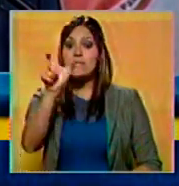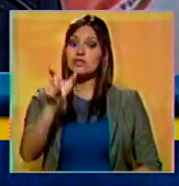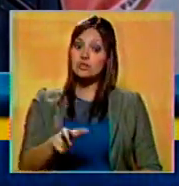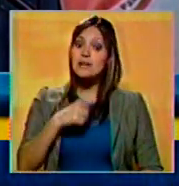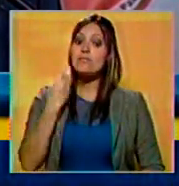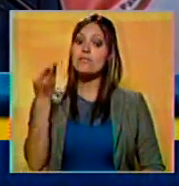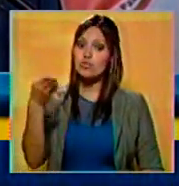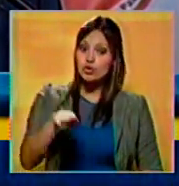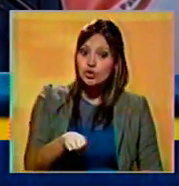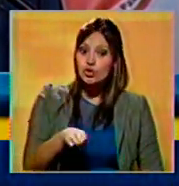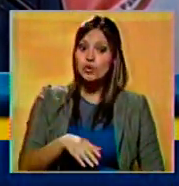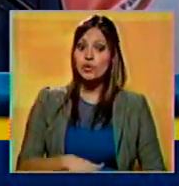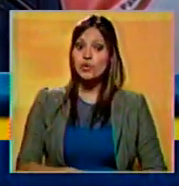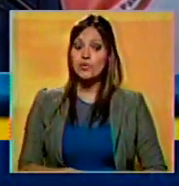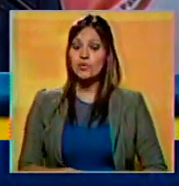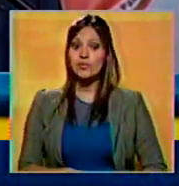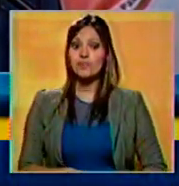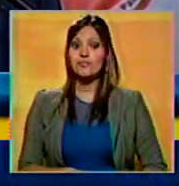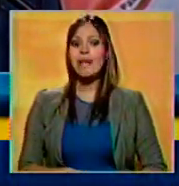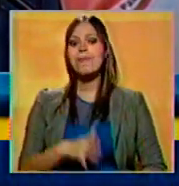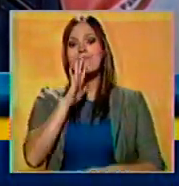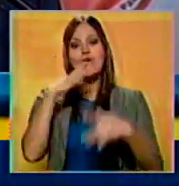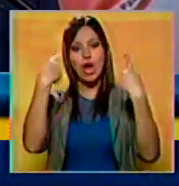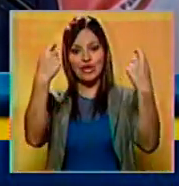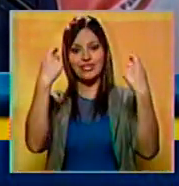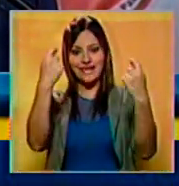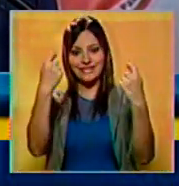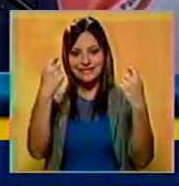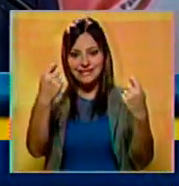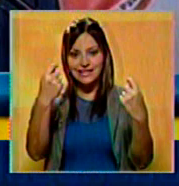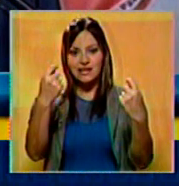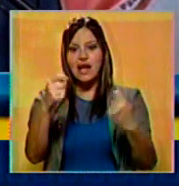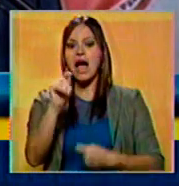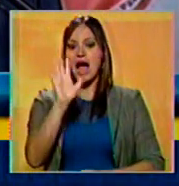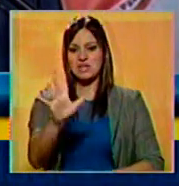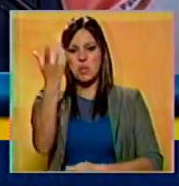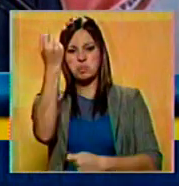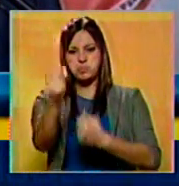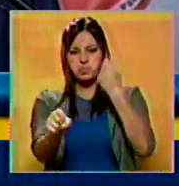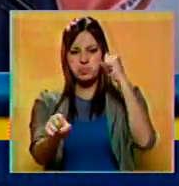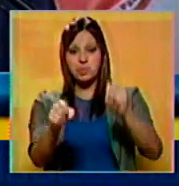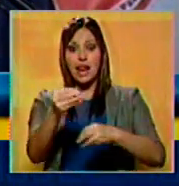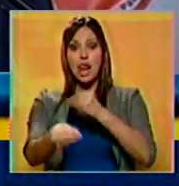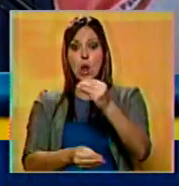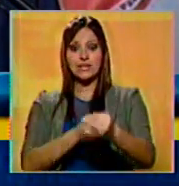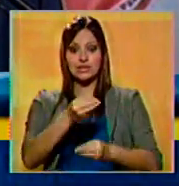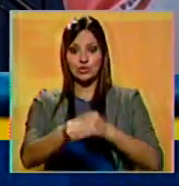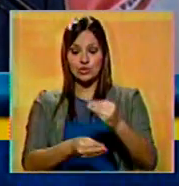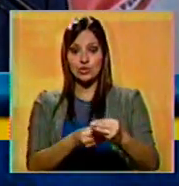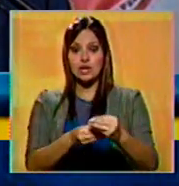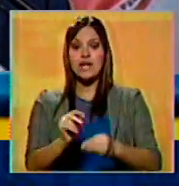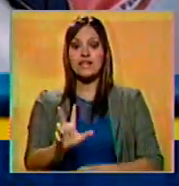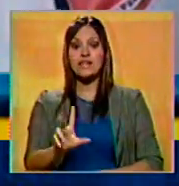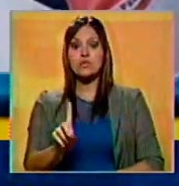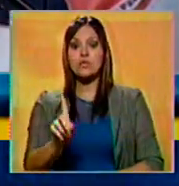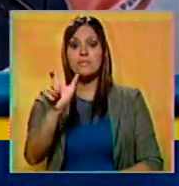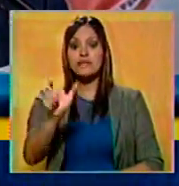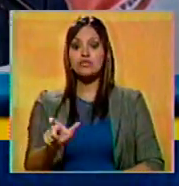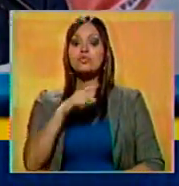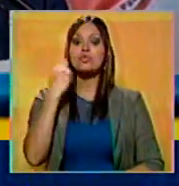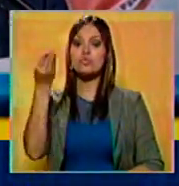31 fallecidos por la protesta insurreccional que se ha desarrollado. De esos 31